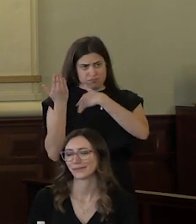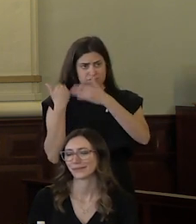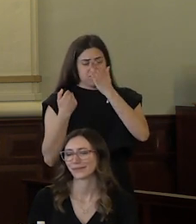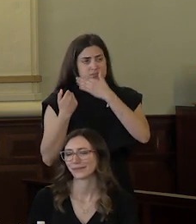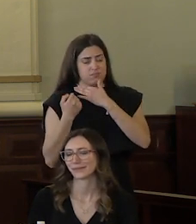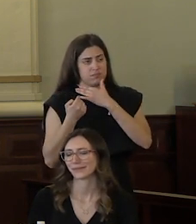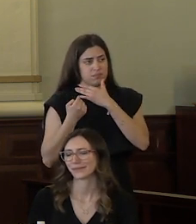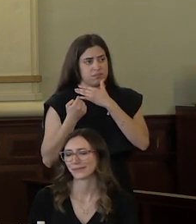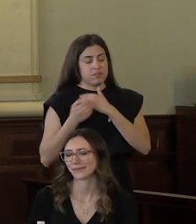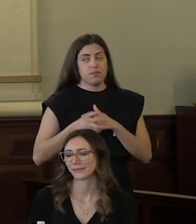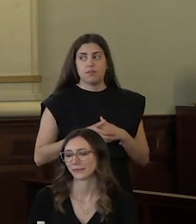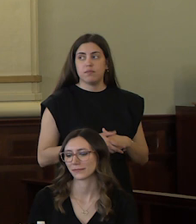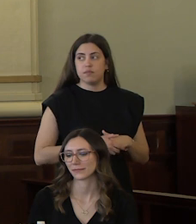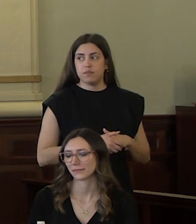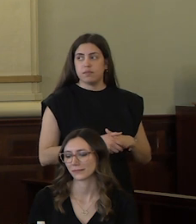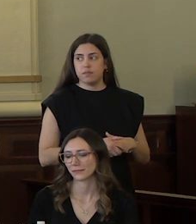Hace 30 años,